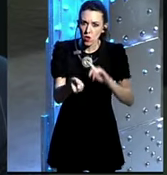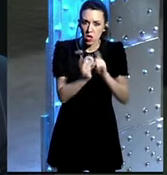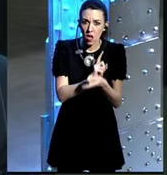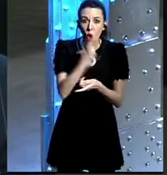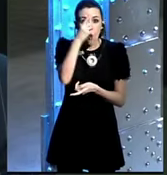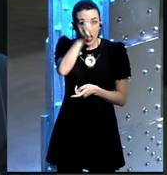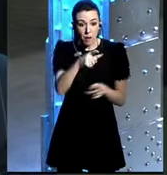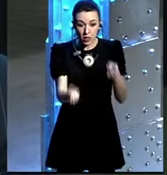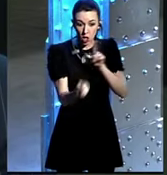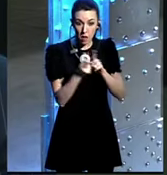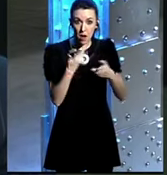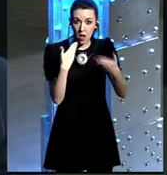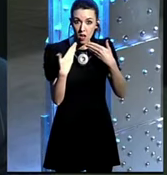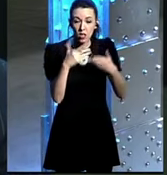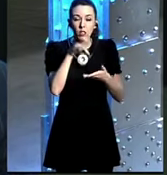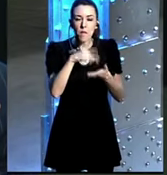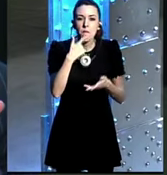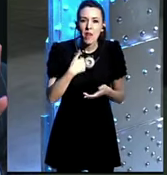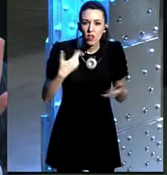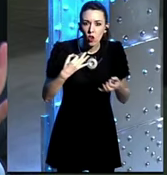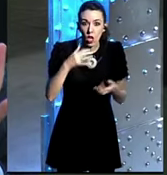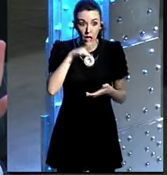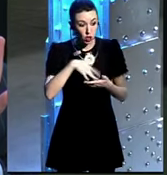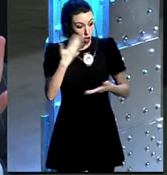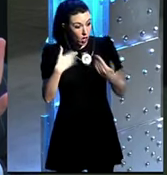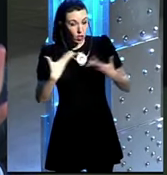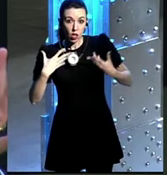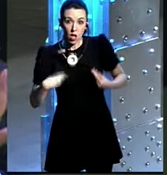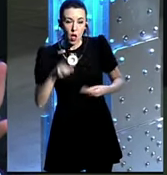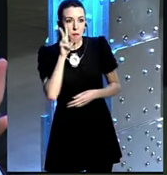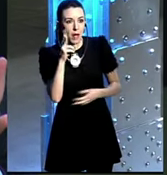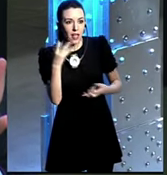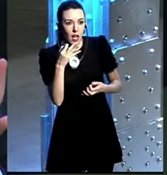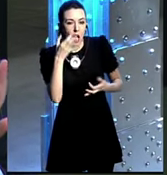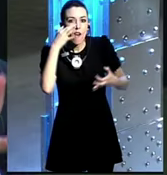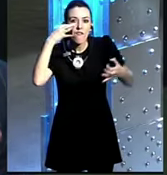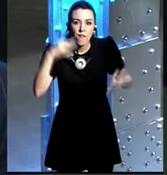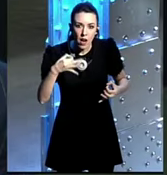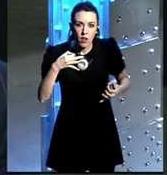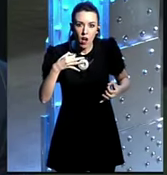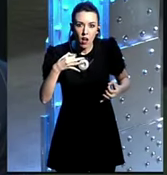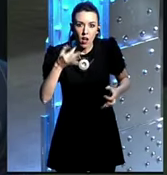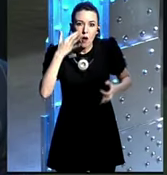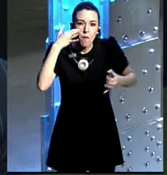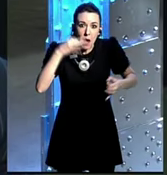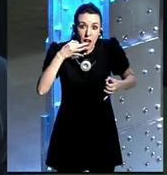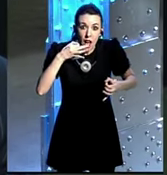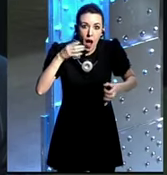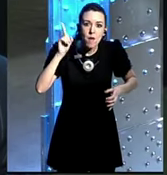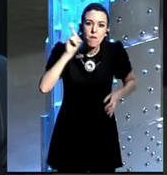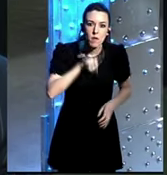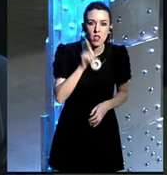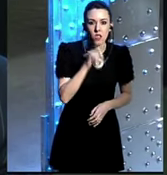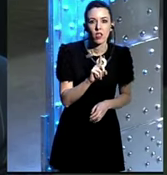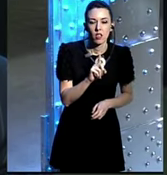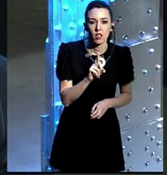con las que me entrevisté me dijo, cuando estaba deprimido, mucho de lo que veía era la verdad, pero la verdad miente. Y